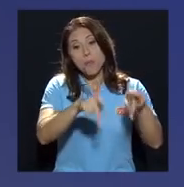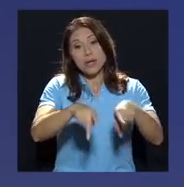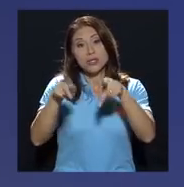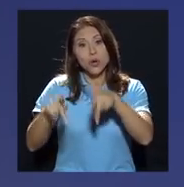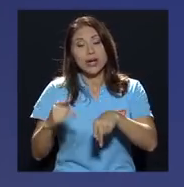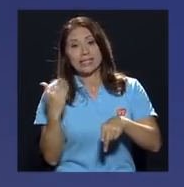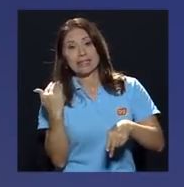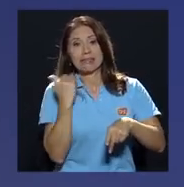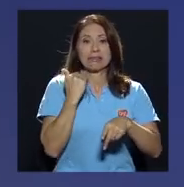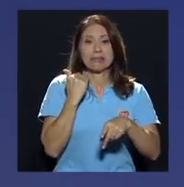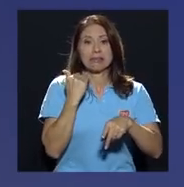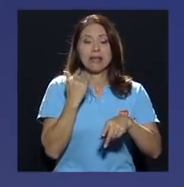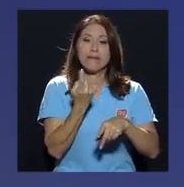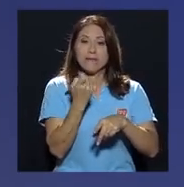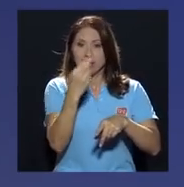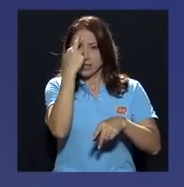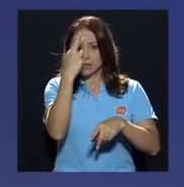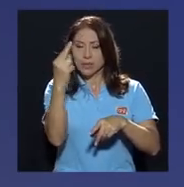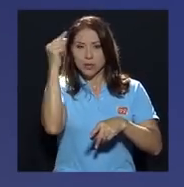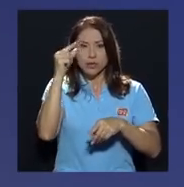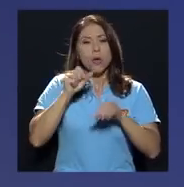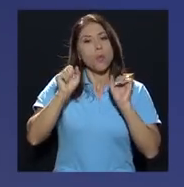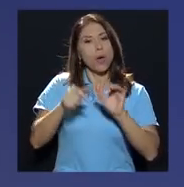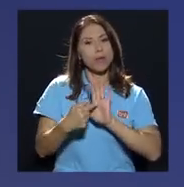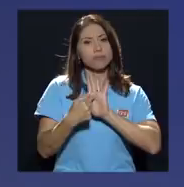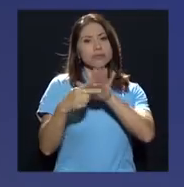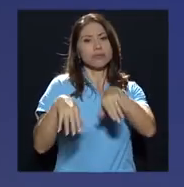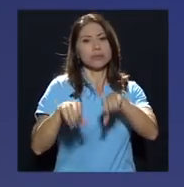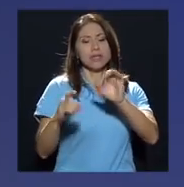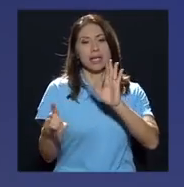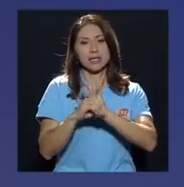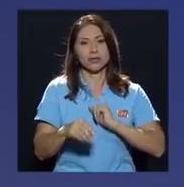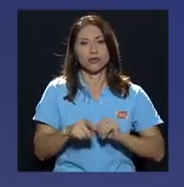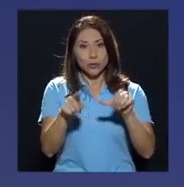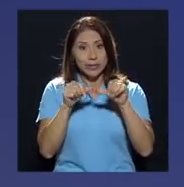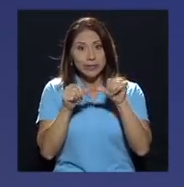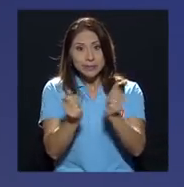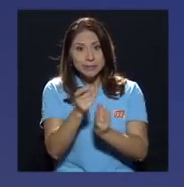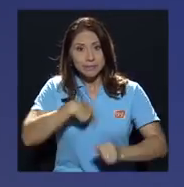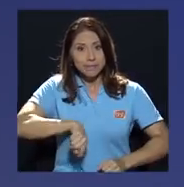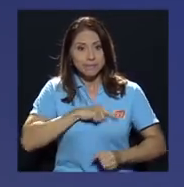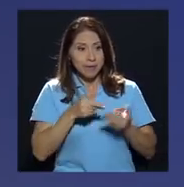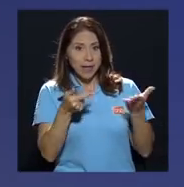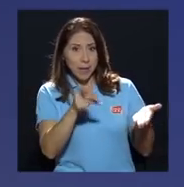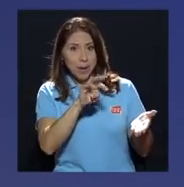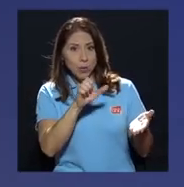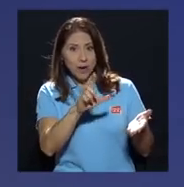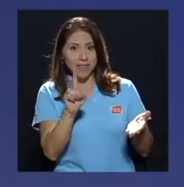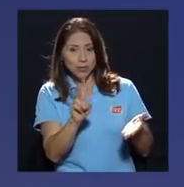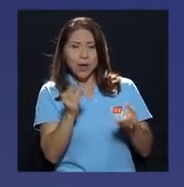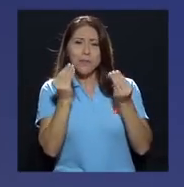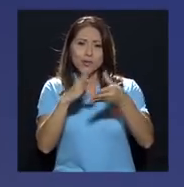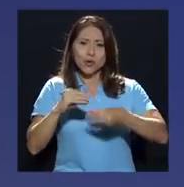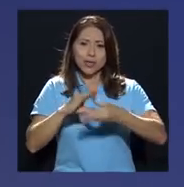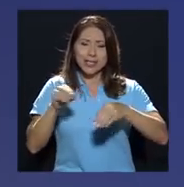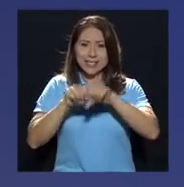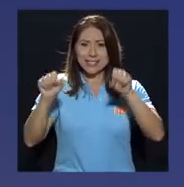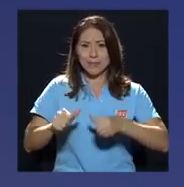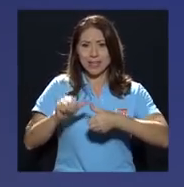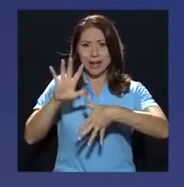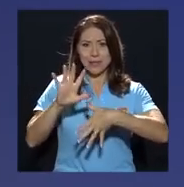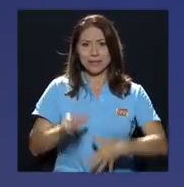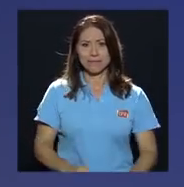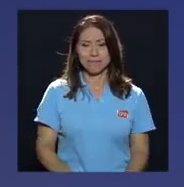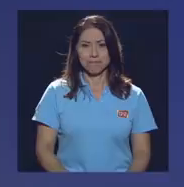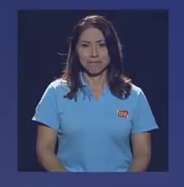momentos determinados son irrespetadas por los estados tengan la posibilidad de reivindicación de derechos siga con nosotros que manualmente ahora tiene mucho que